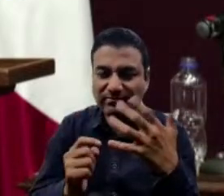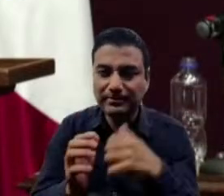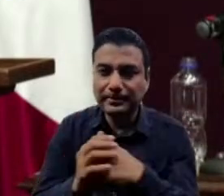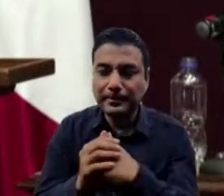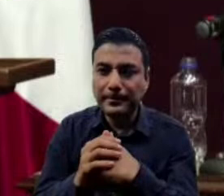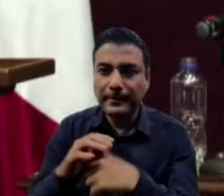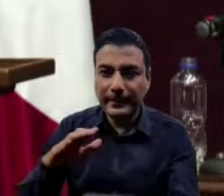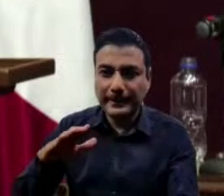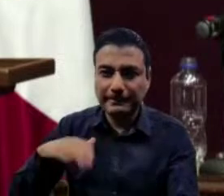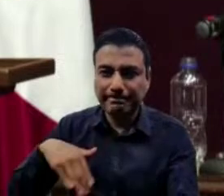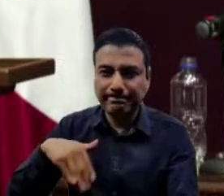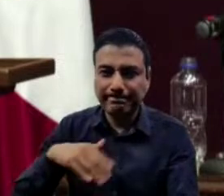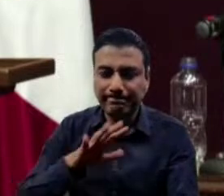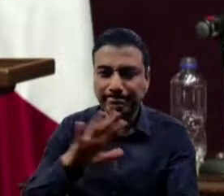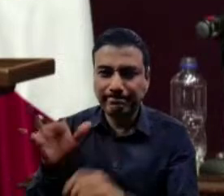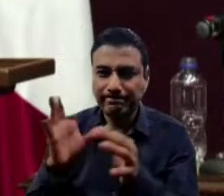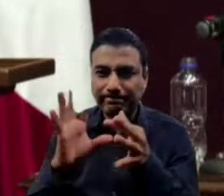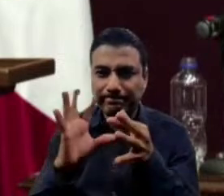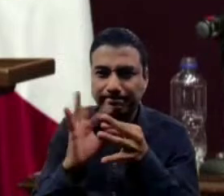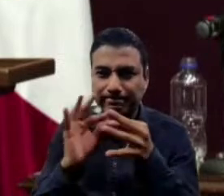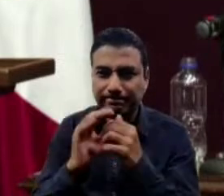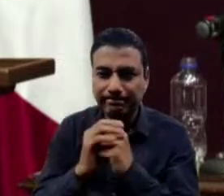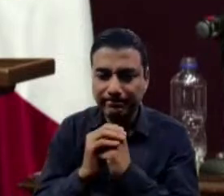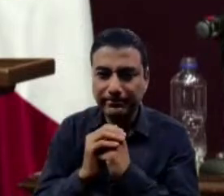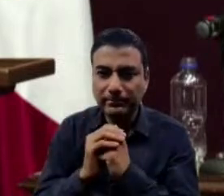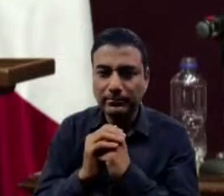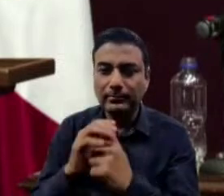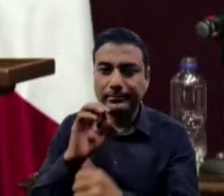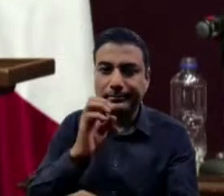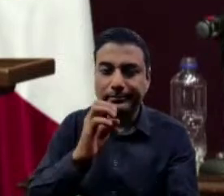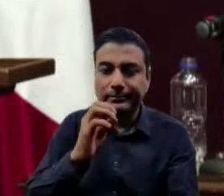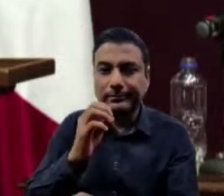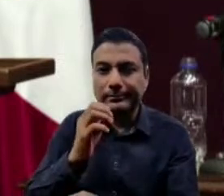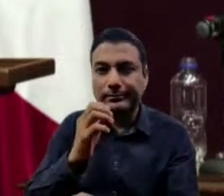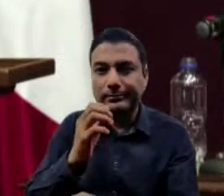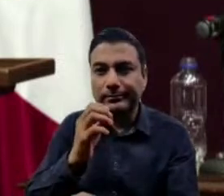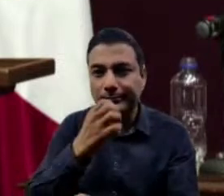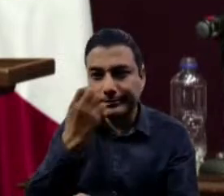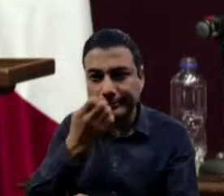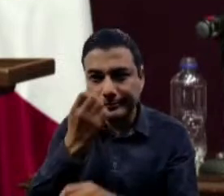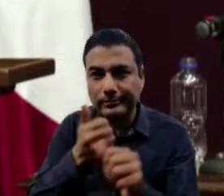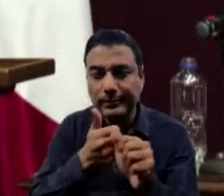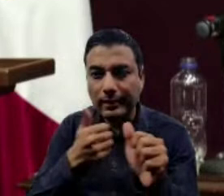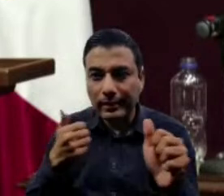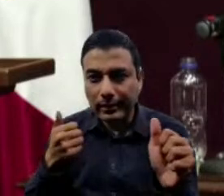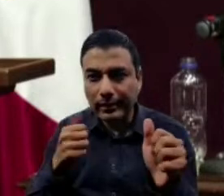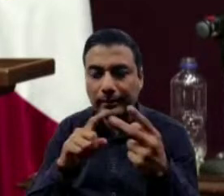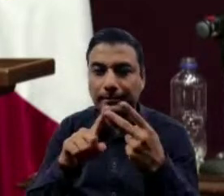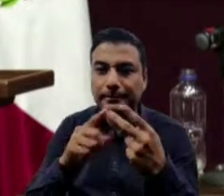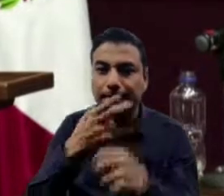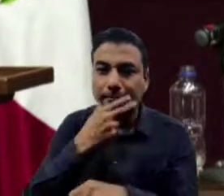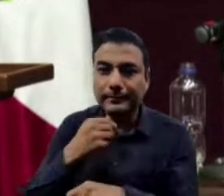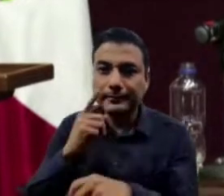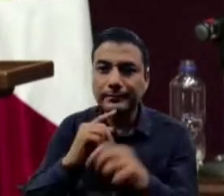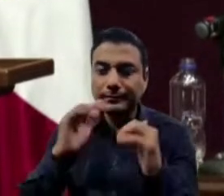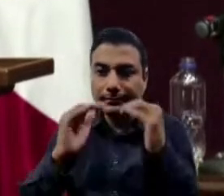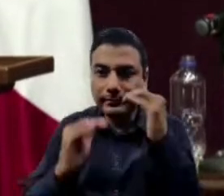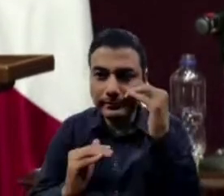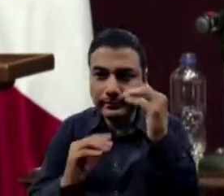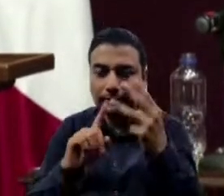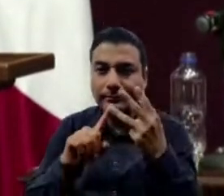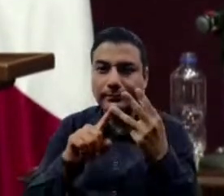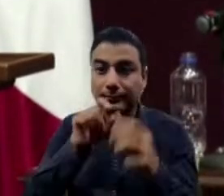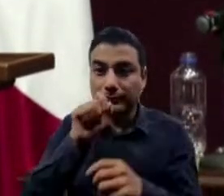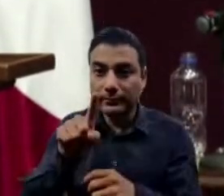mencionamos anteriormente, el rezago educativo, la brecha de género, mayor tasa de embarazo adolescente y menor